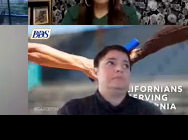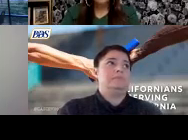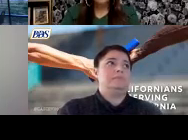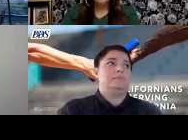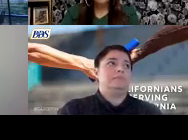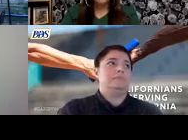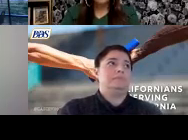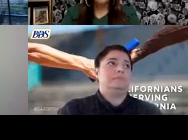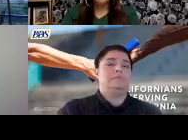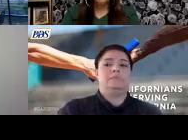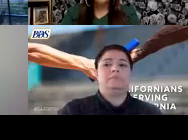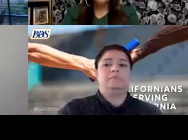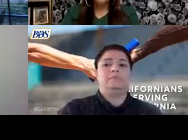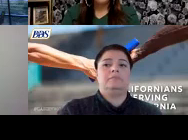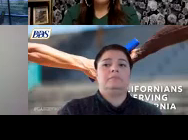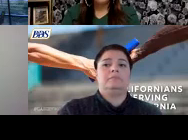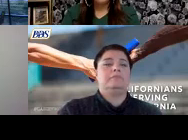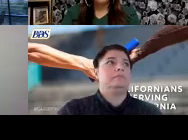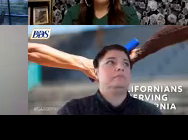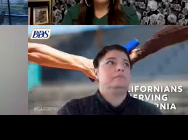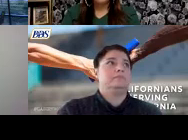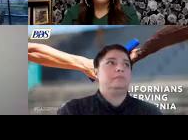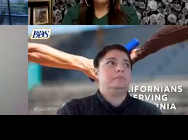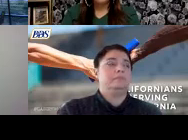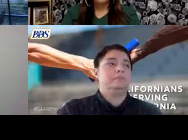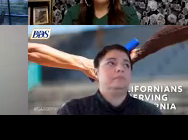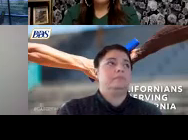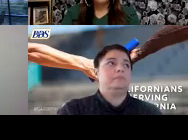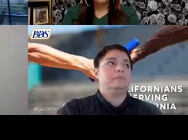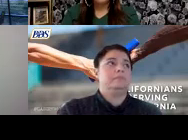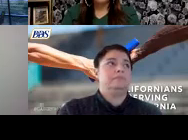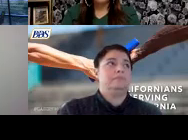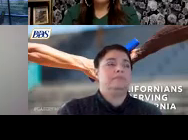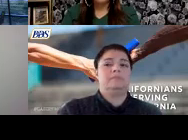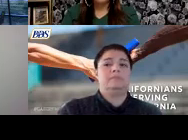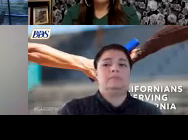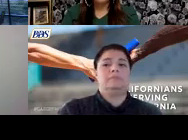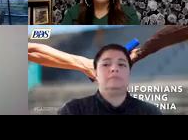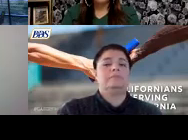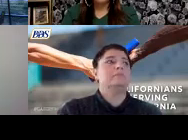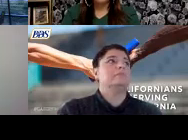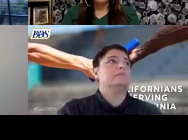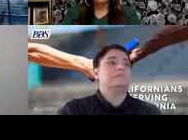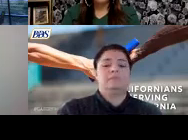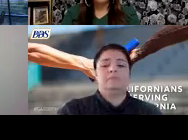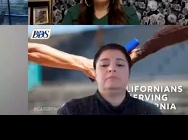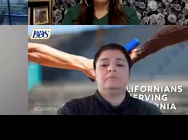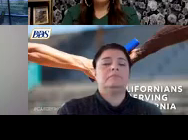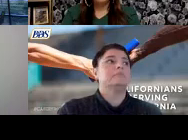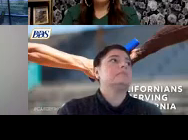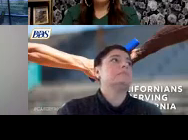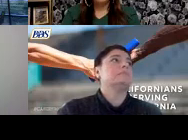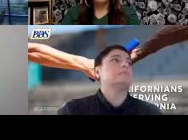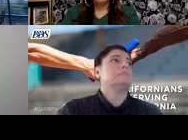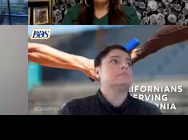y se lo haga esto una o dos veces a la semana. Y esto no es cierto en los centros regionales. Y es por eso que hemos